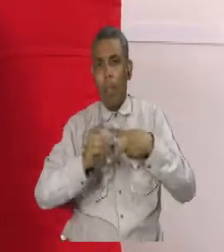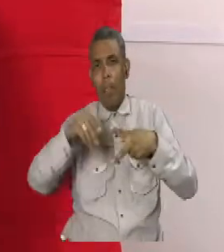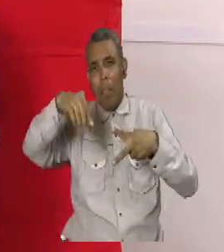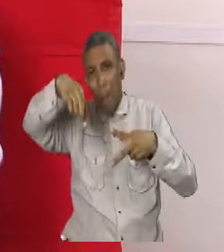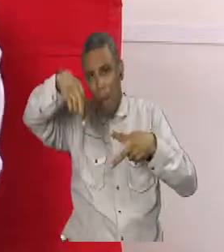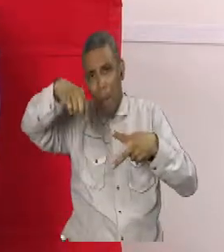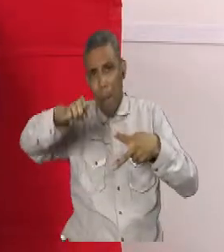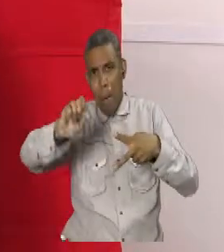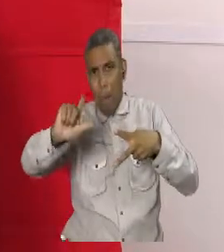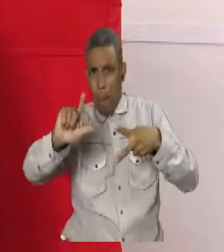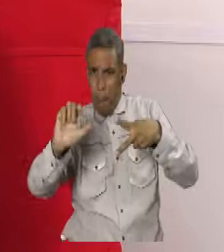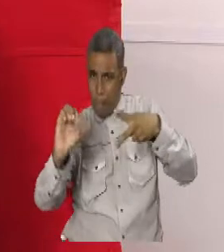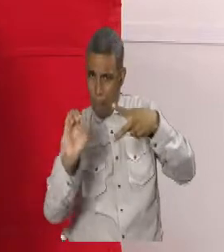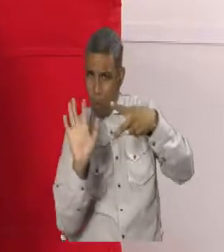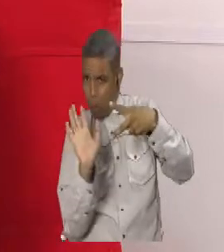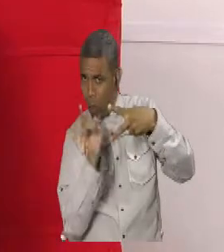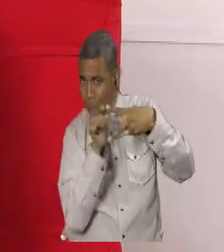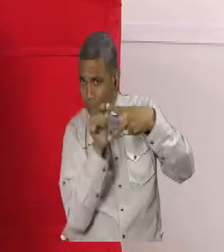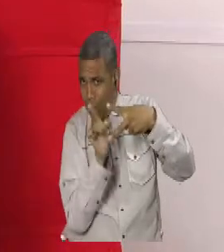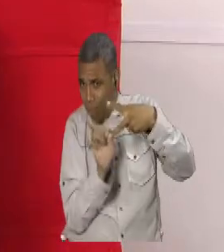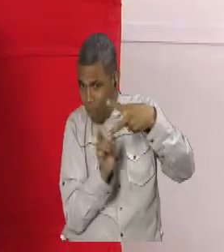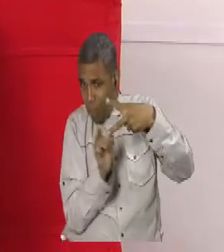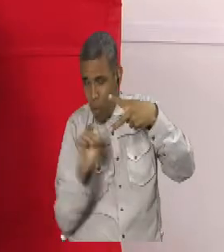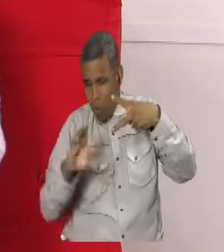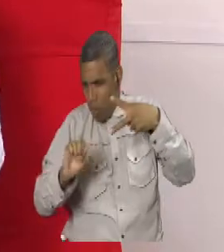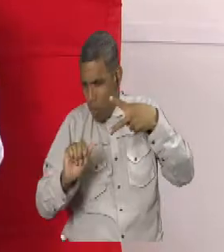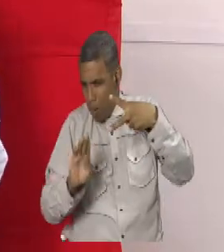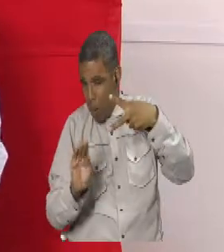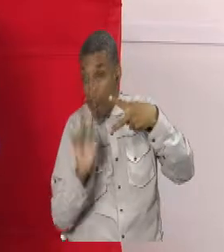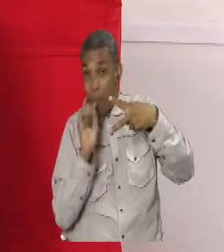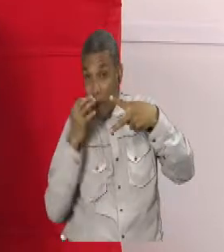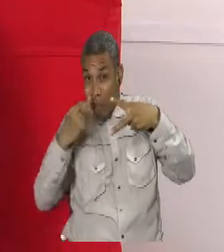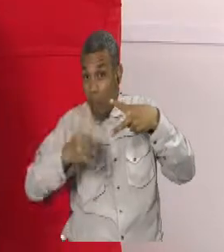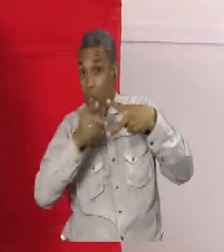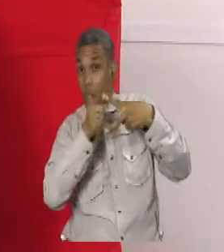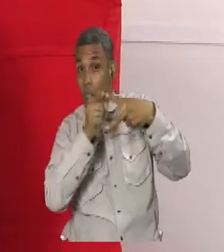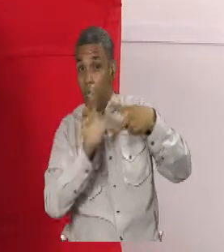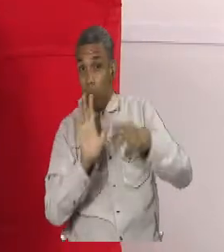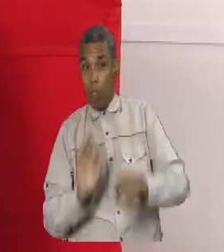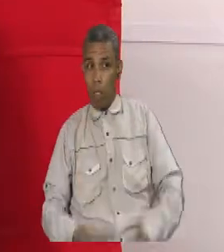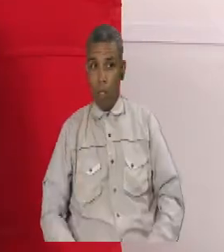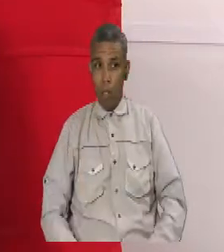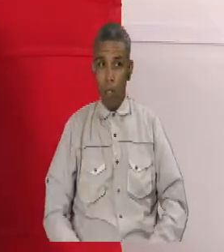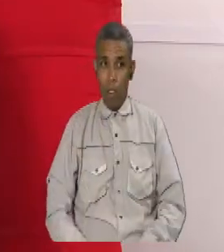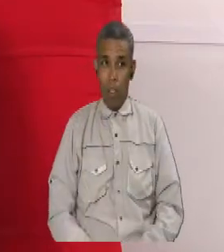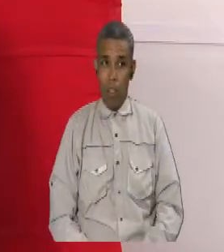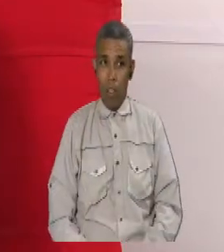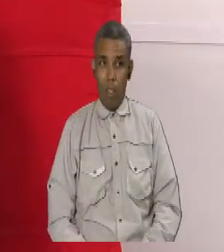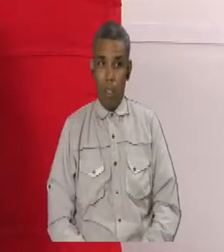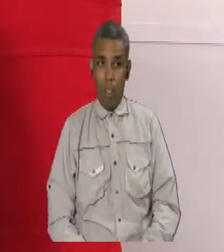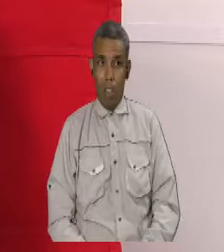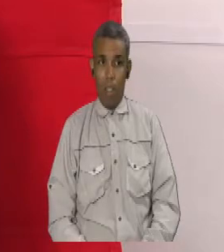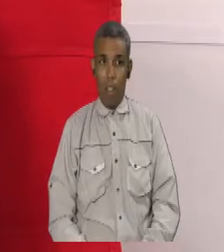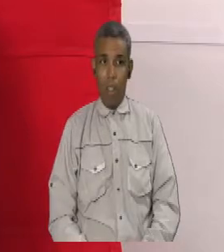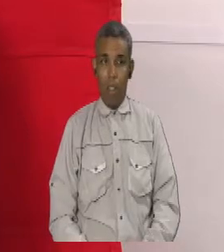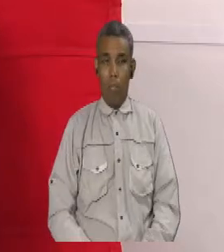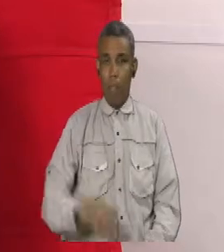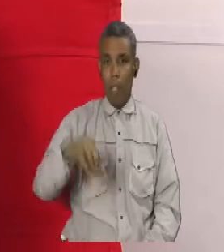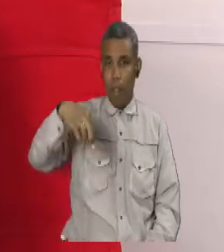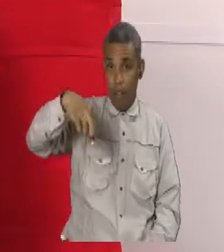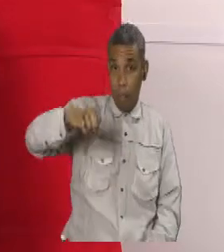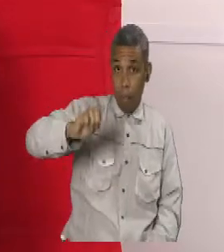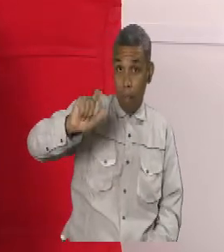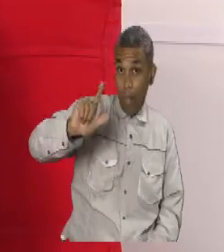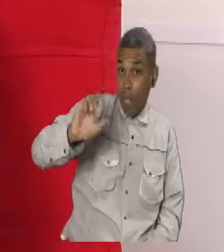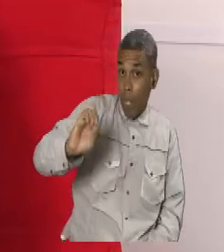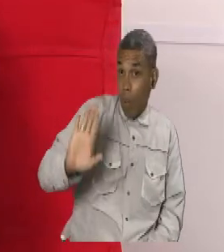sitio adecuado para poderlo decir. ¿Sí? Listo. Si yo estoy en mi consultorio, voy a referirme a pelo. Porque pelo es una formación básica y